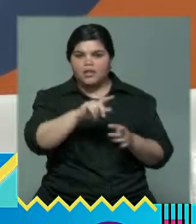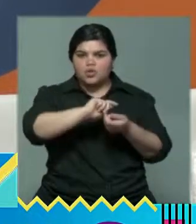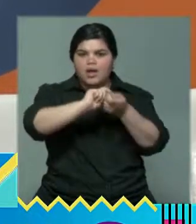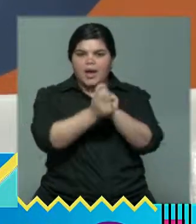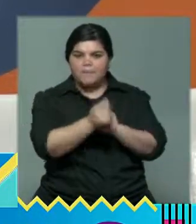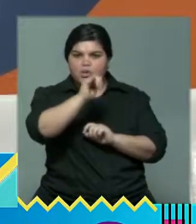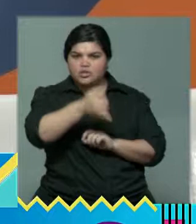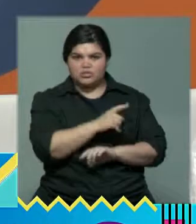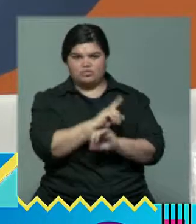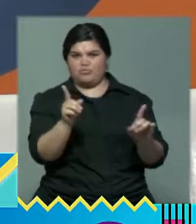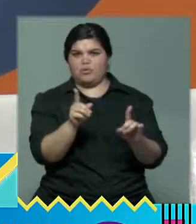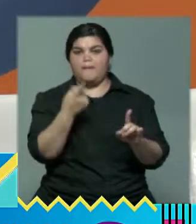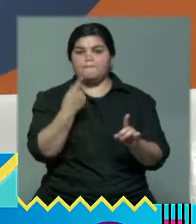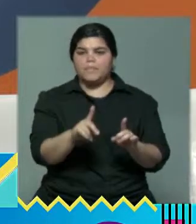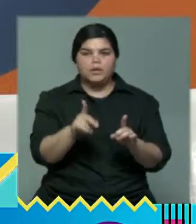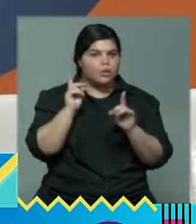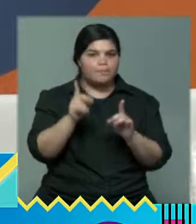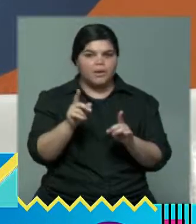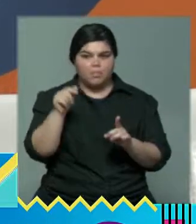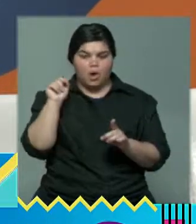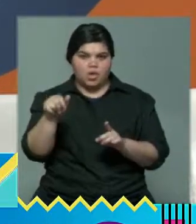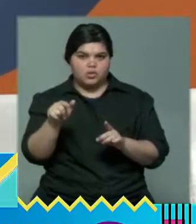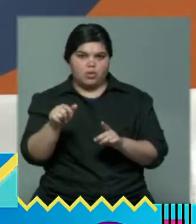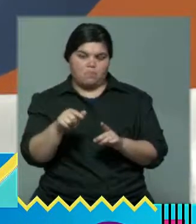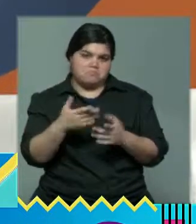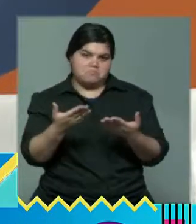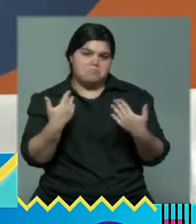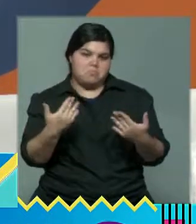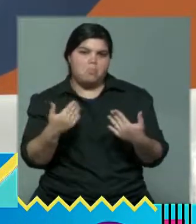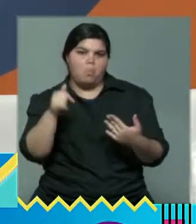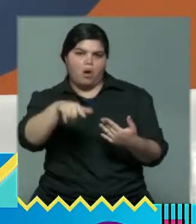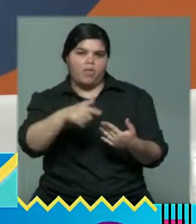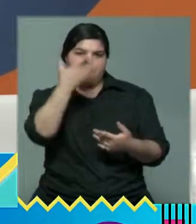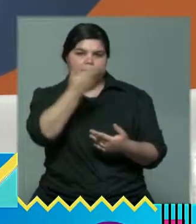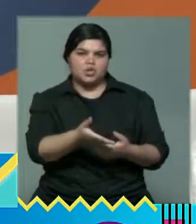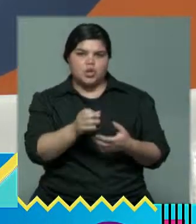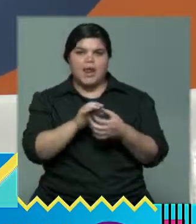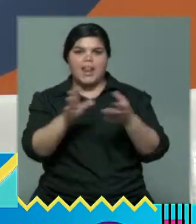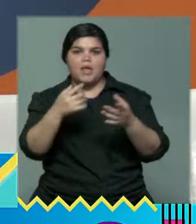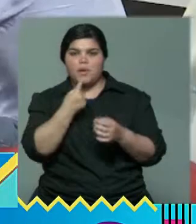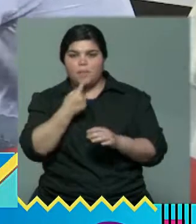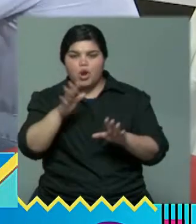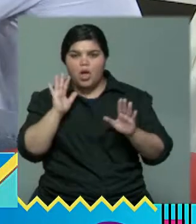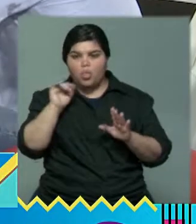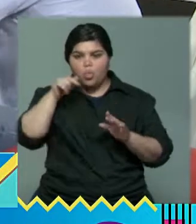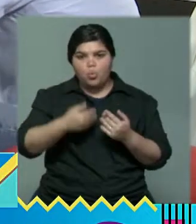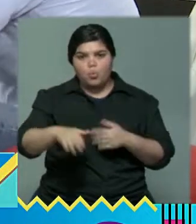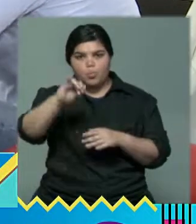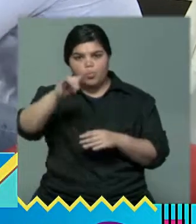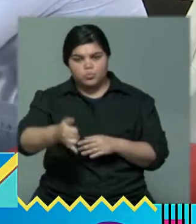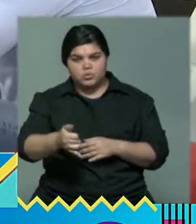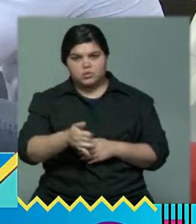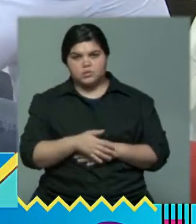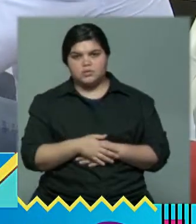sin embargo, cada vez que sucede un hecho de esto, que puede suceder y que es lógico que así sea, porque en toda sociedad va a pasar este tipo